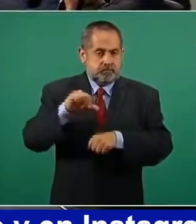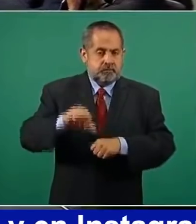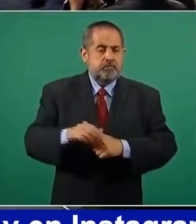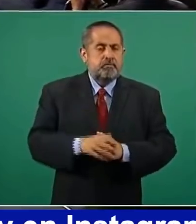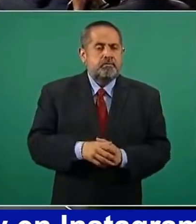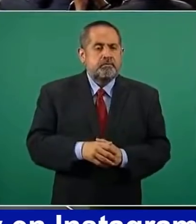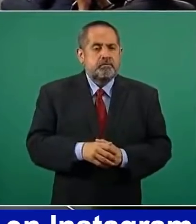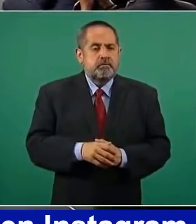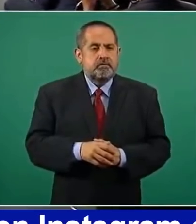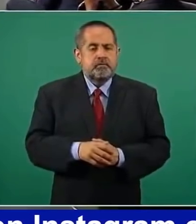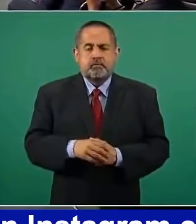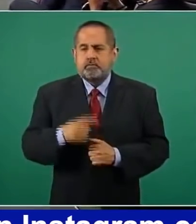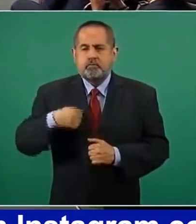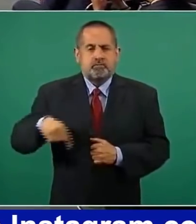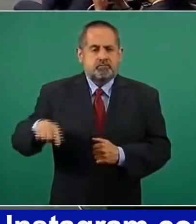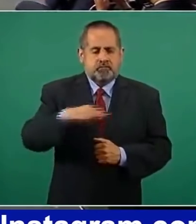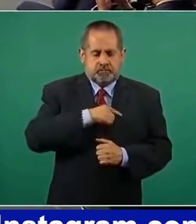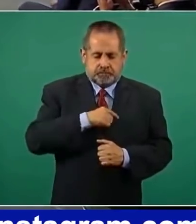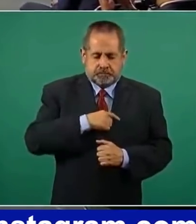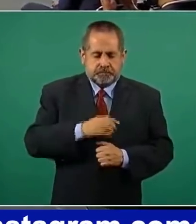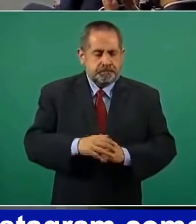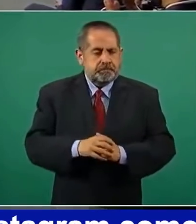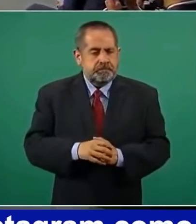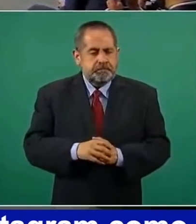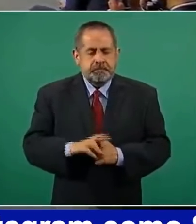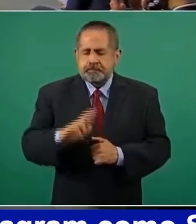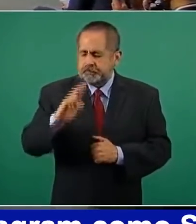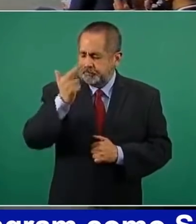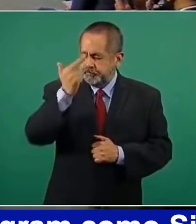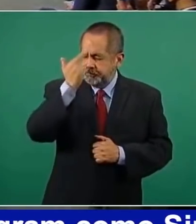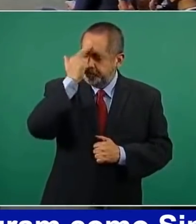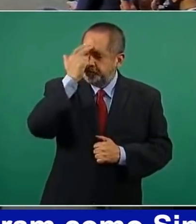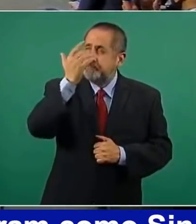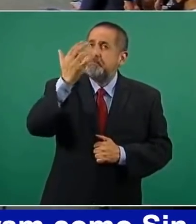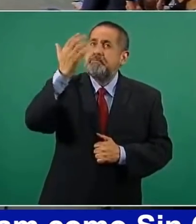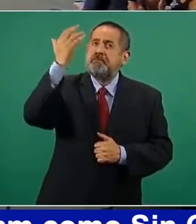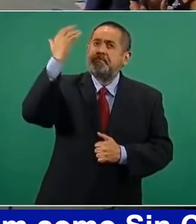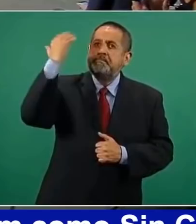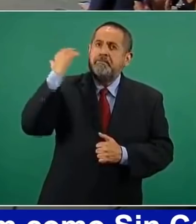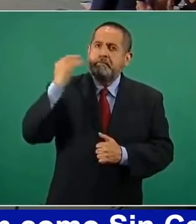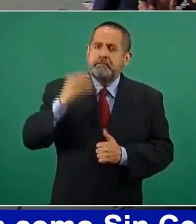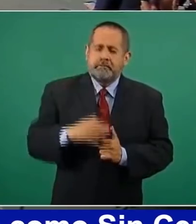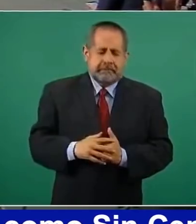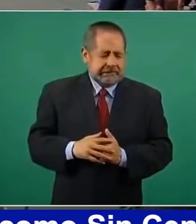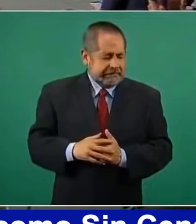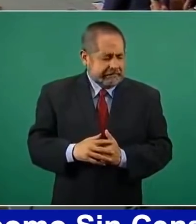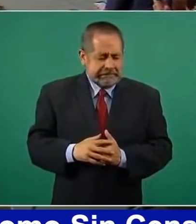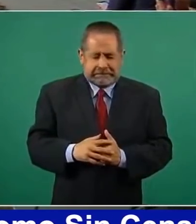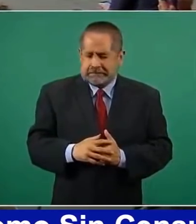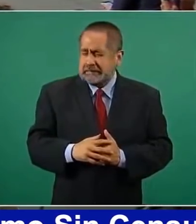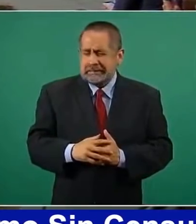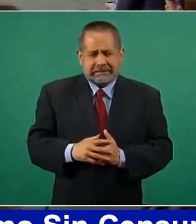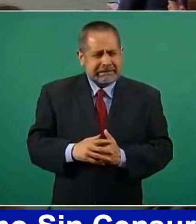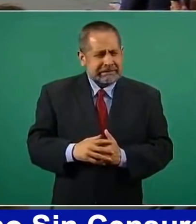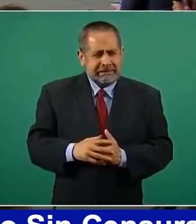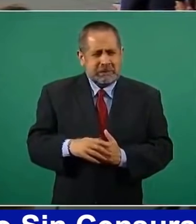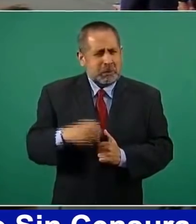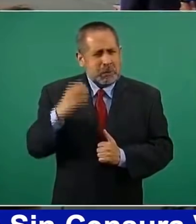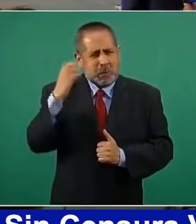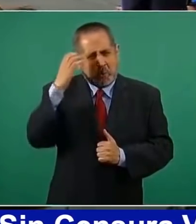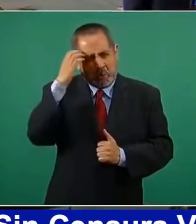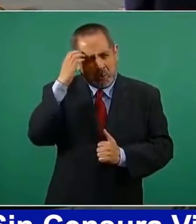cuando recordamos tristes y avergonzados el horrendo